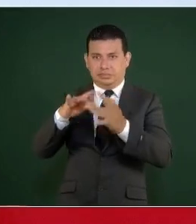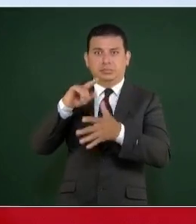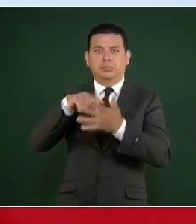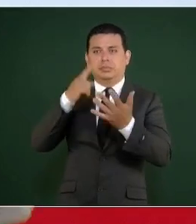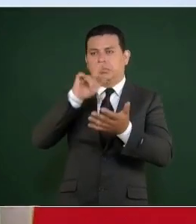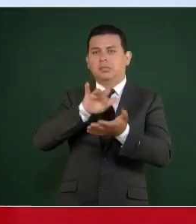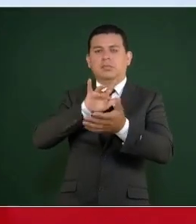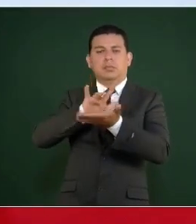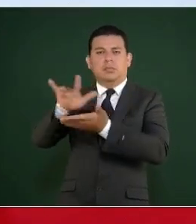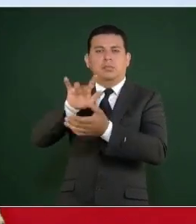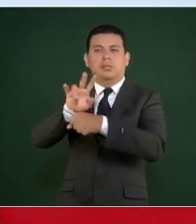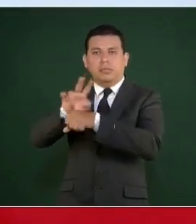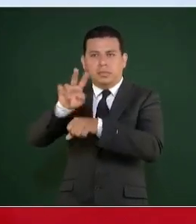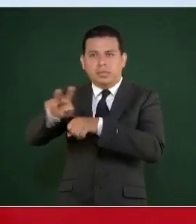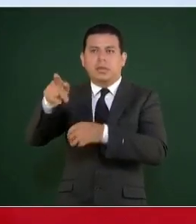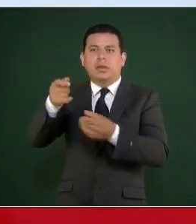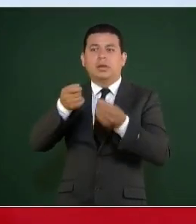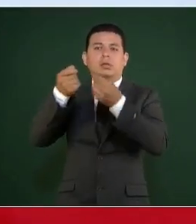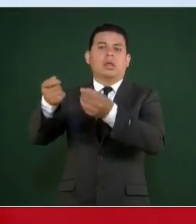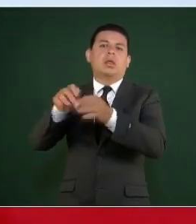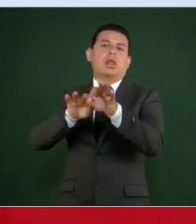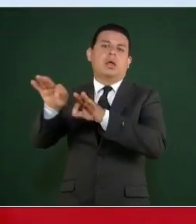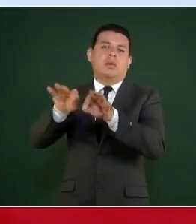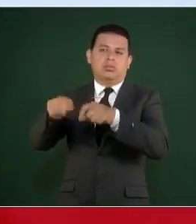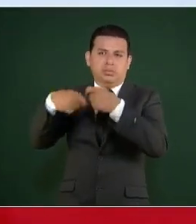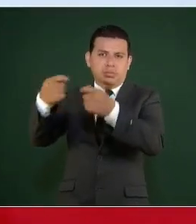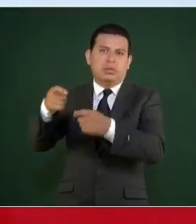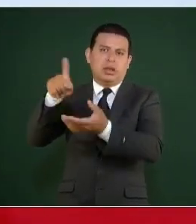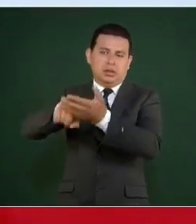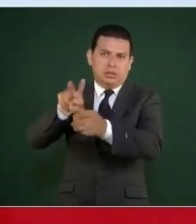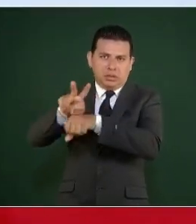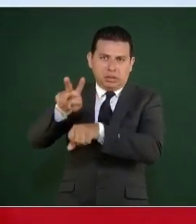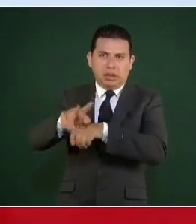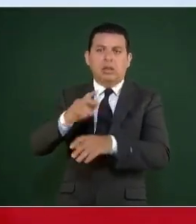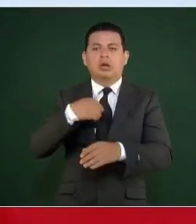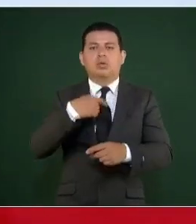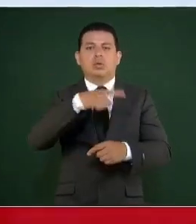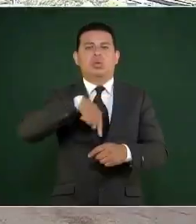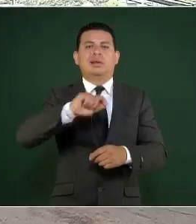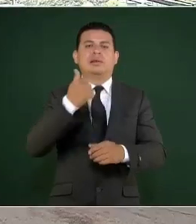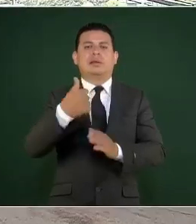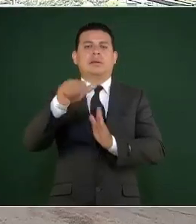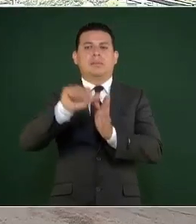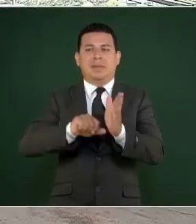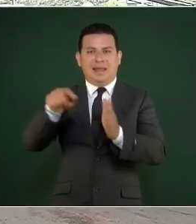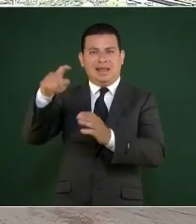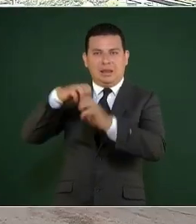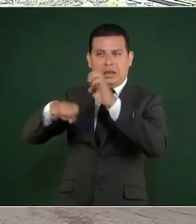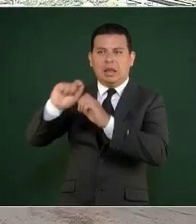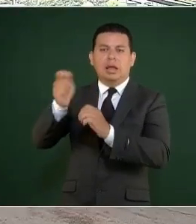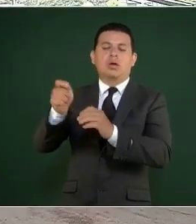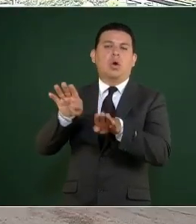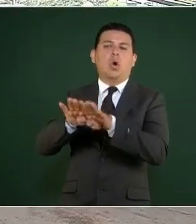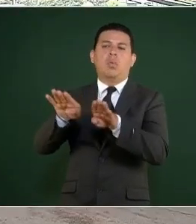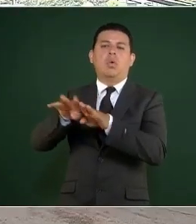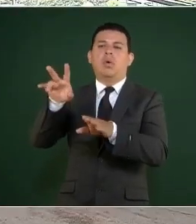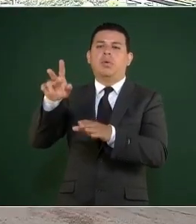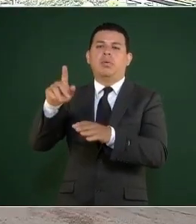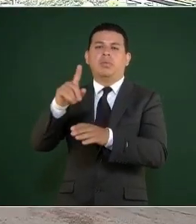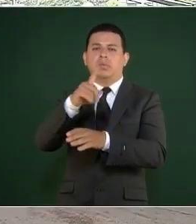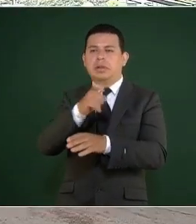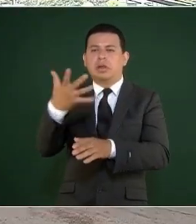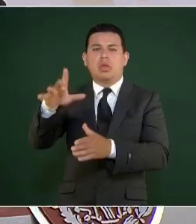Venezuela, para que los reciban, les den empleo. Nosotros les damos 6 meses de un estipendio de, es más o